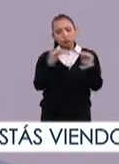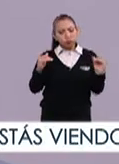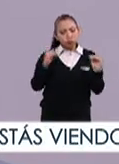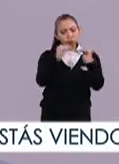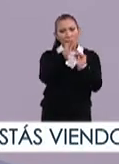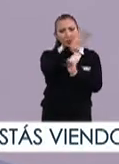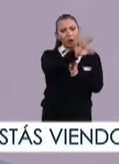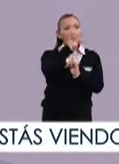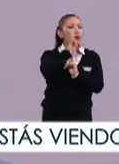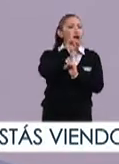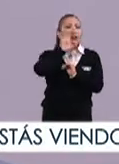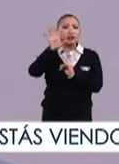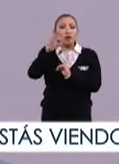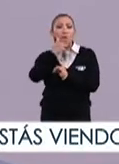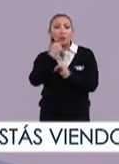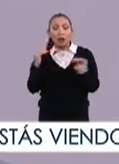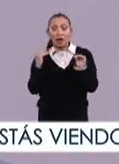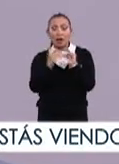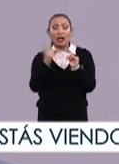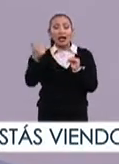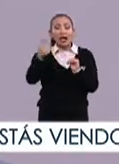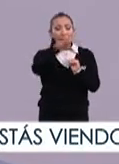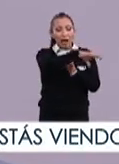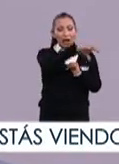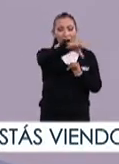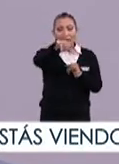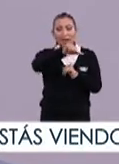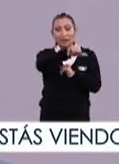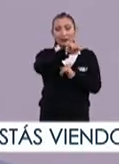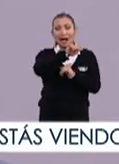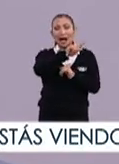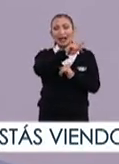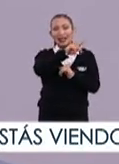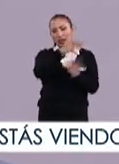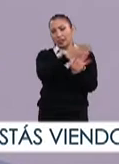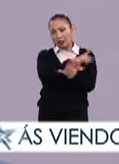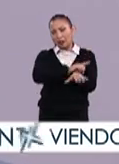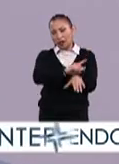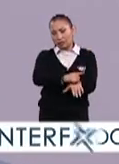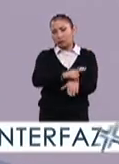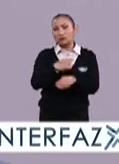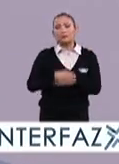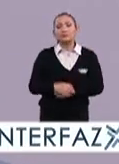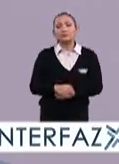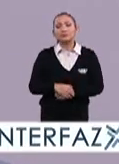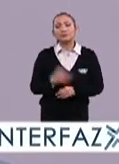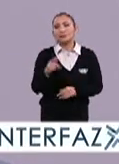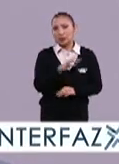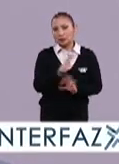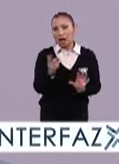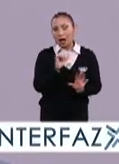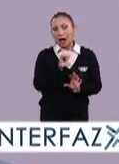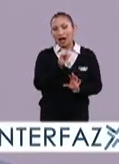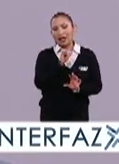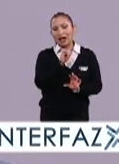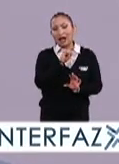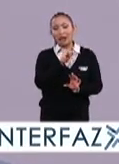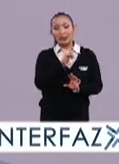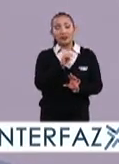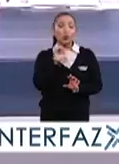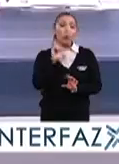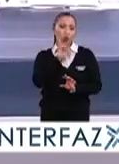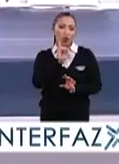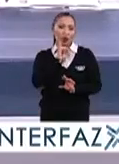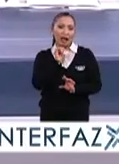de 5 mujeres y 5 hombres por cada una de las 16 alcaldías. En el caso de ya los alcaldes y alcaldesas fue